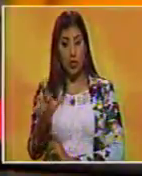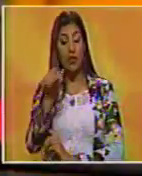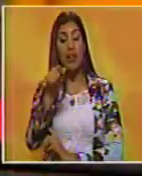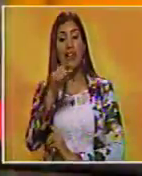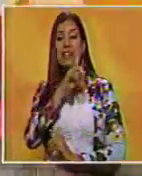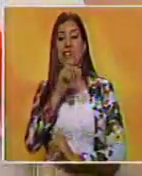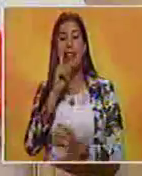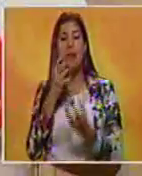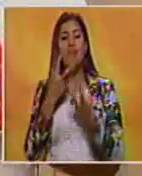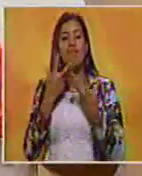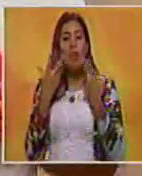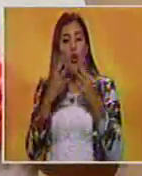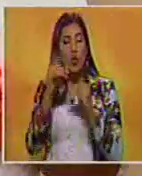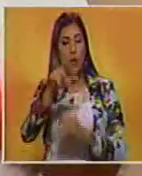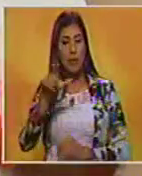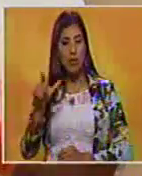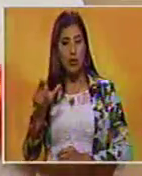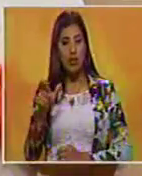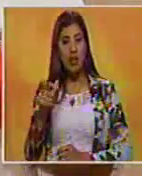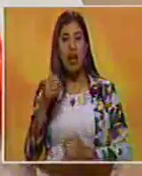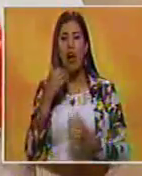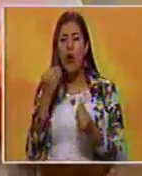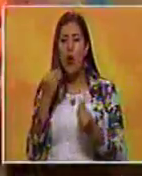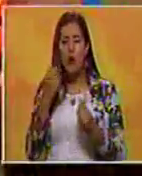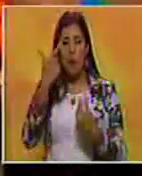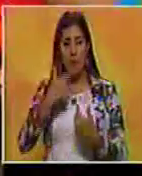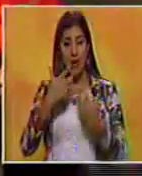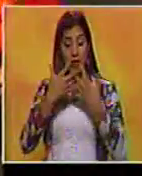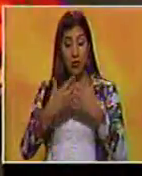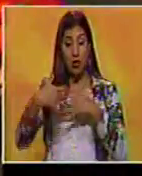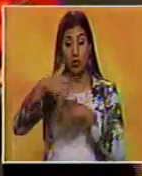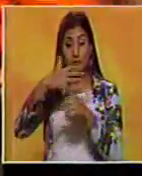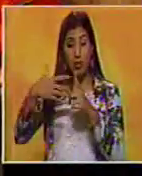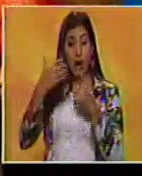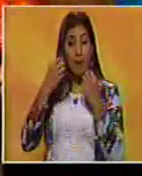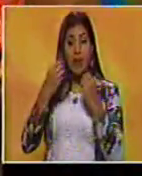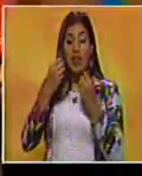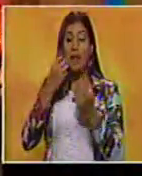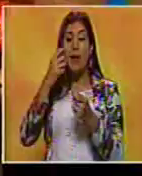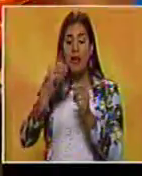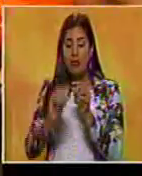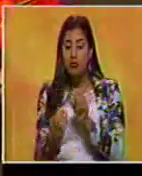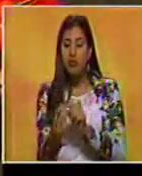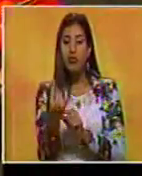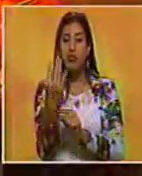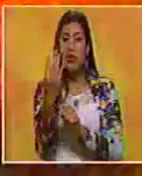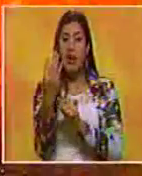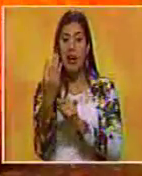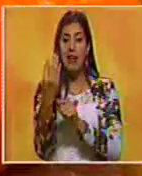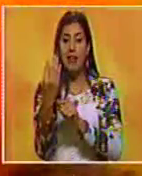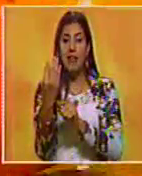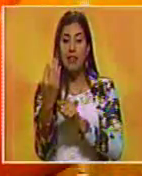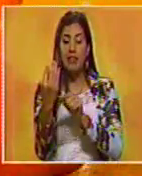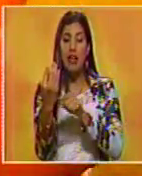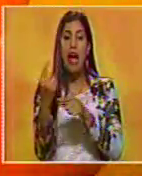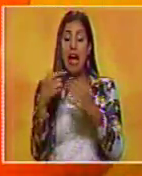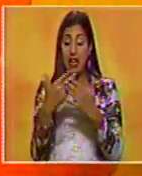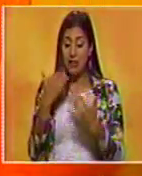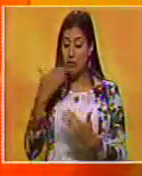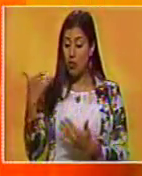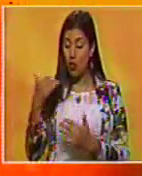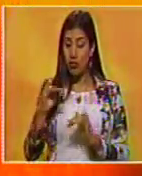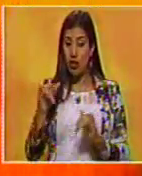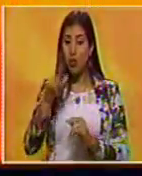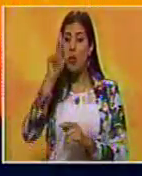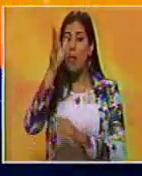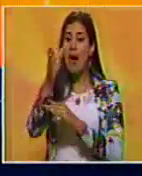el sentido. Y además hay una cosa, una falla de mercado. Como un país tropical donde tú agarras y lanzas una semilla y germina una mata, hasta hace nada